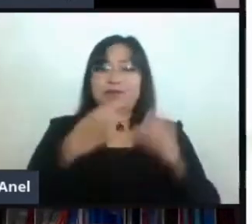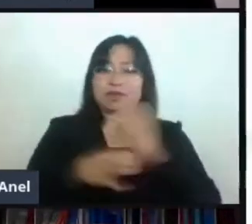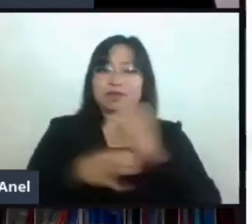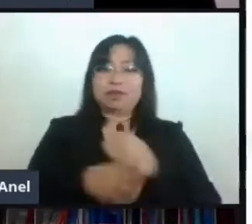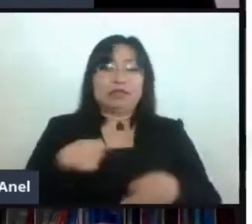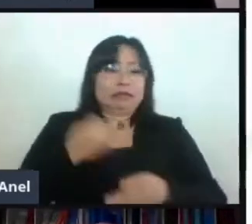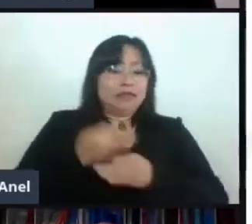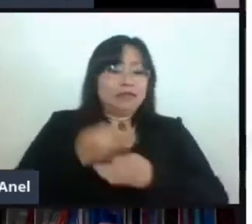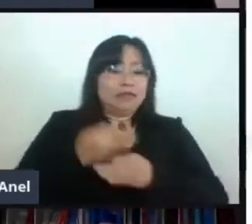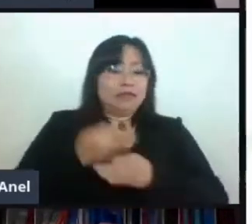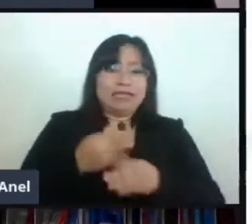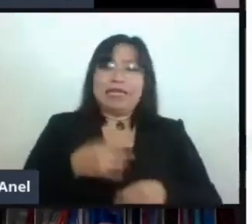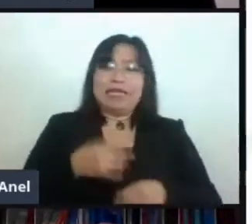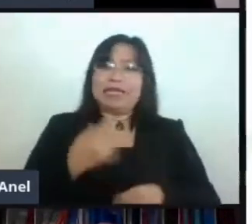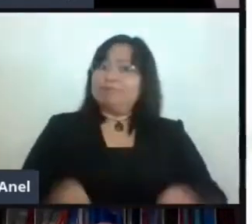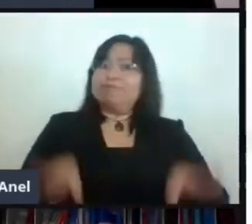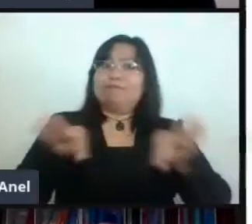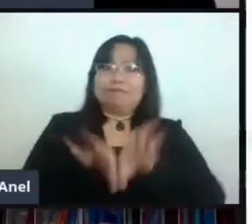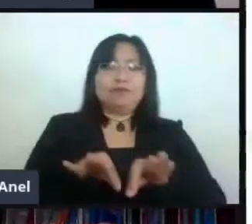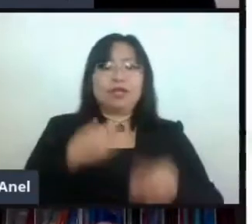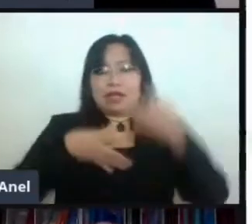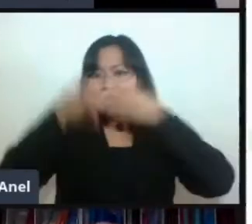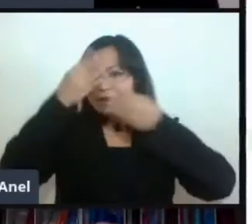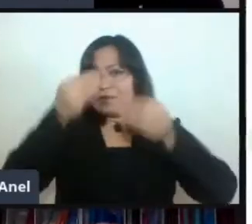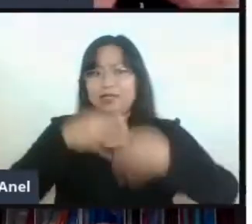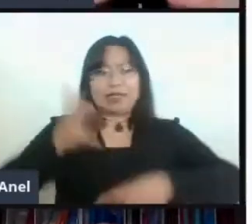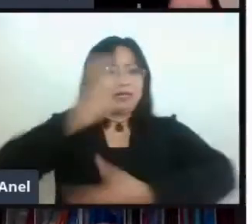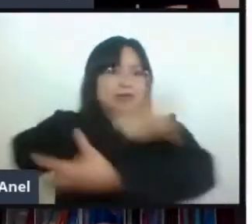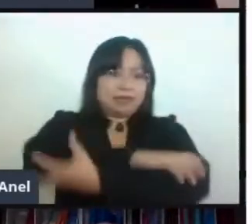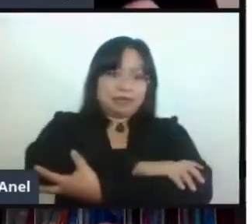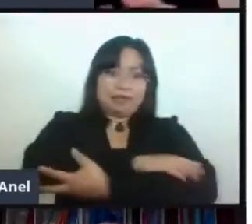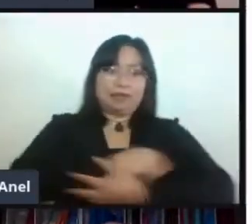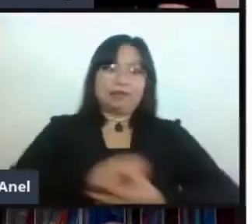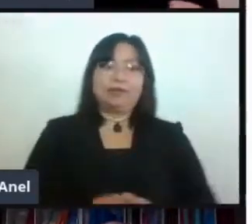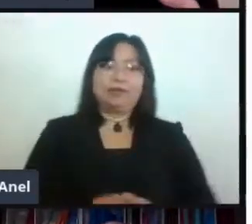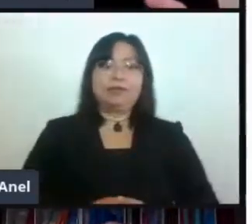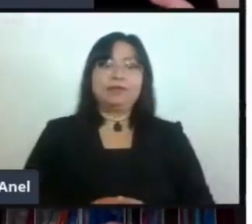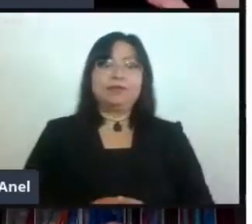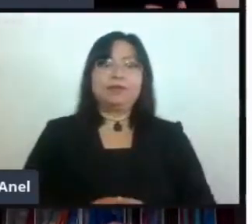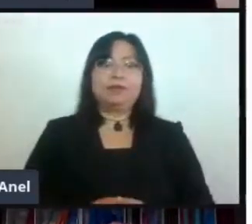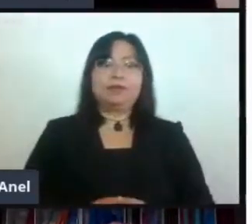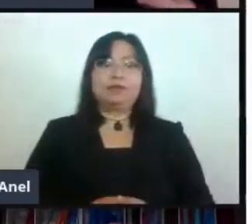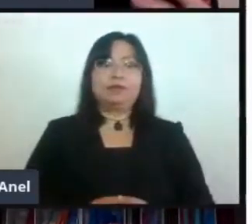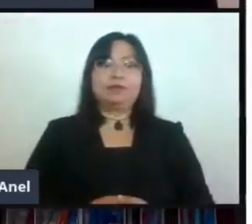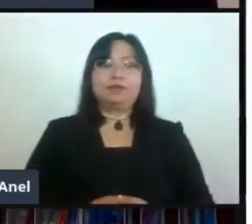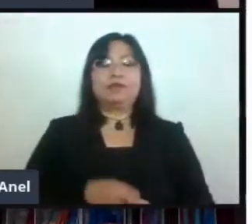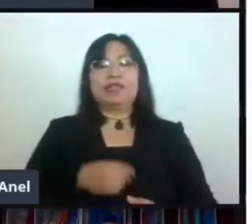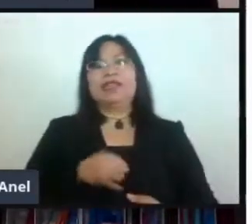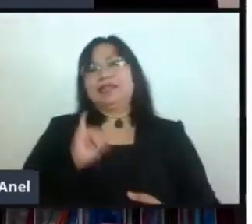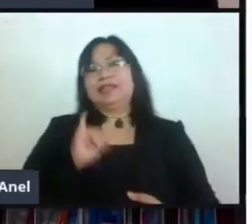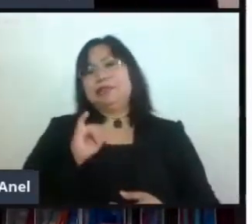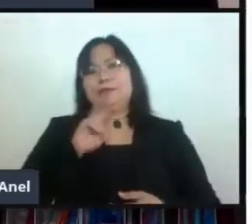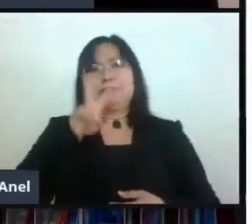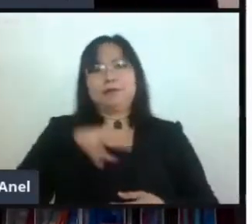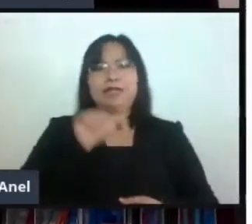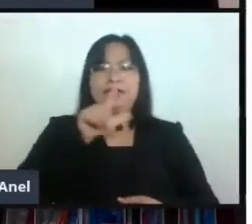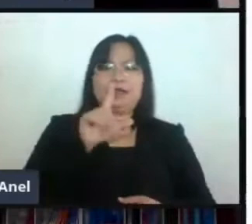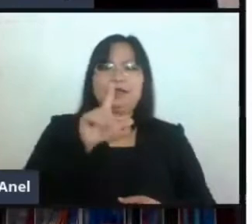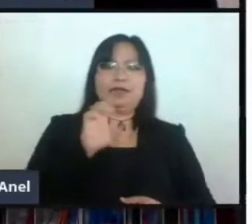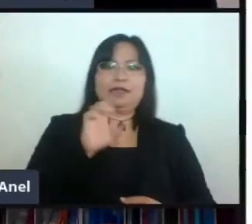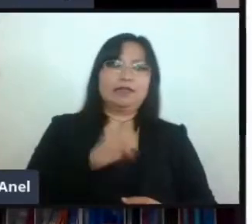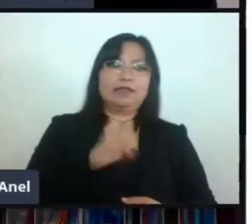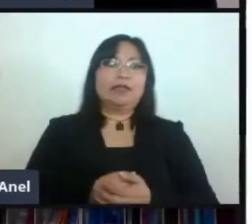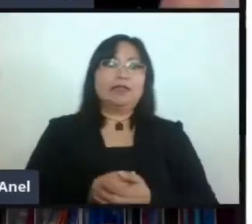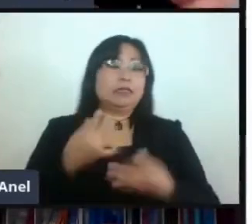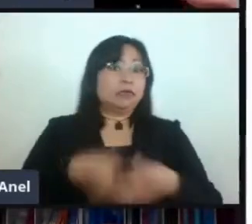que eso sea posible. Ale, sí. Increíble, o sea, la verdad yo creo que es súper importante, ¿no? Todo este